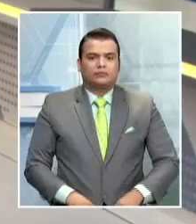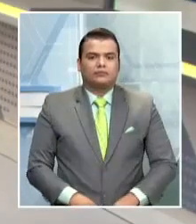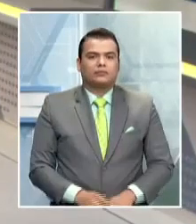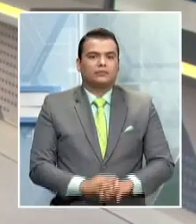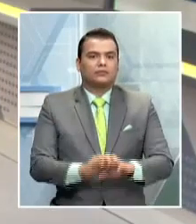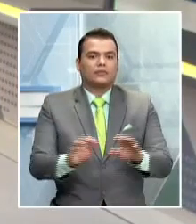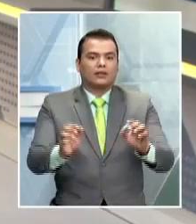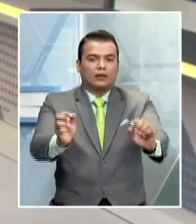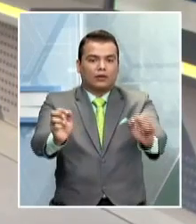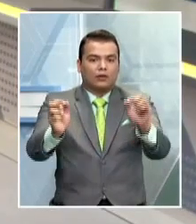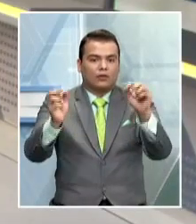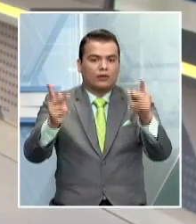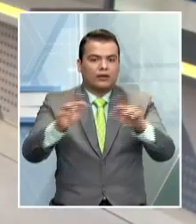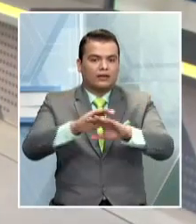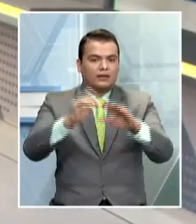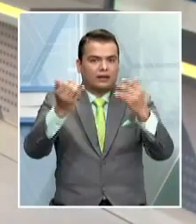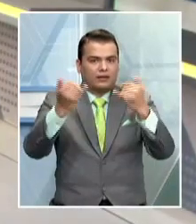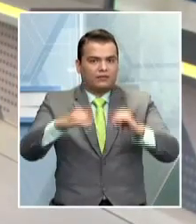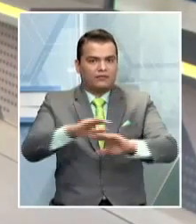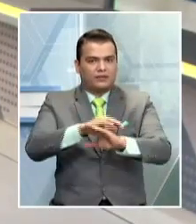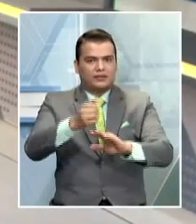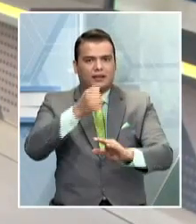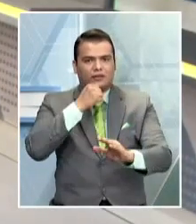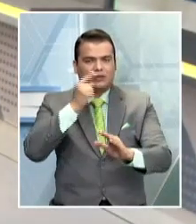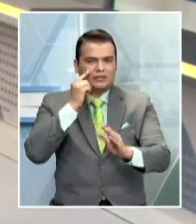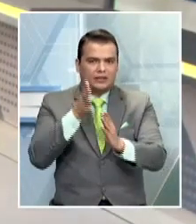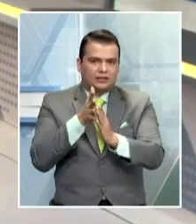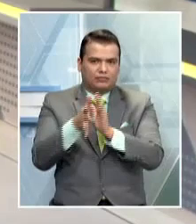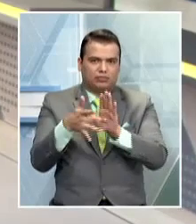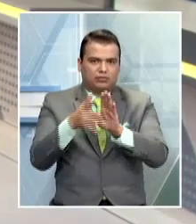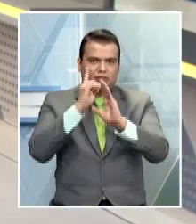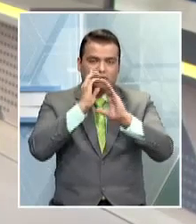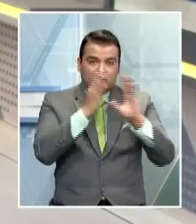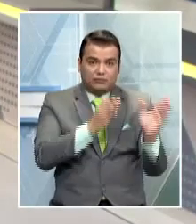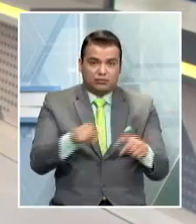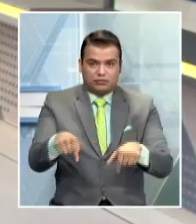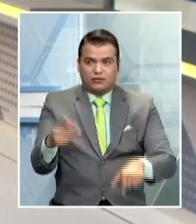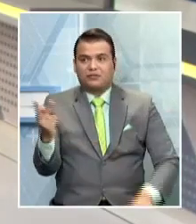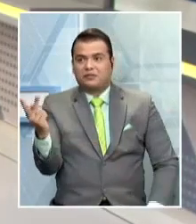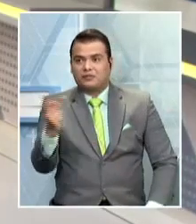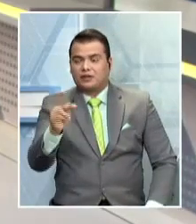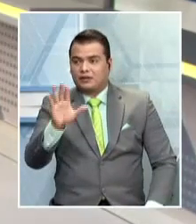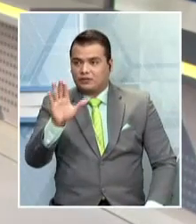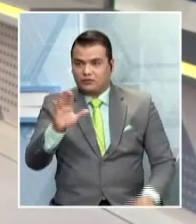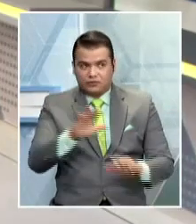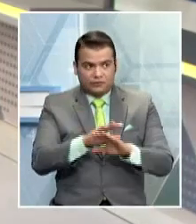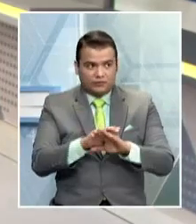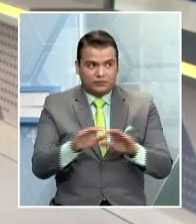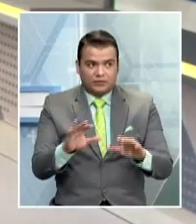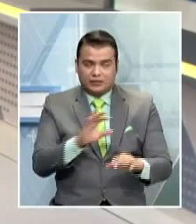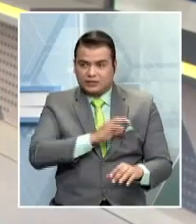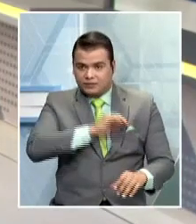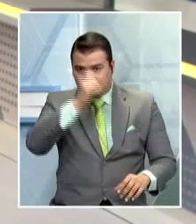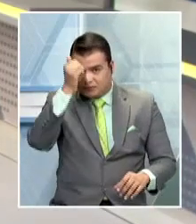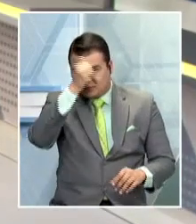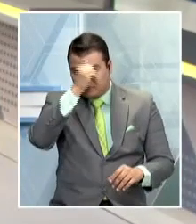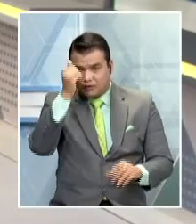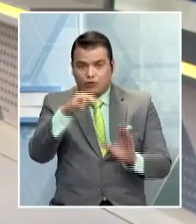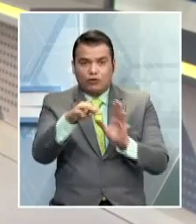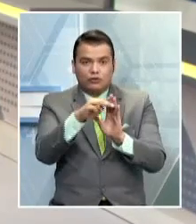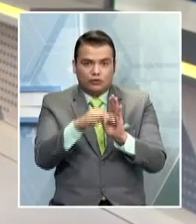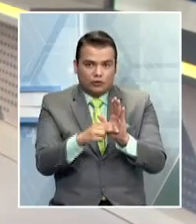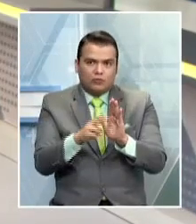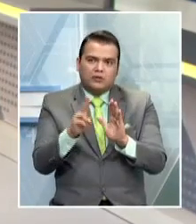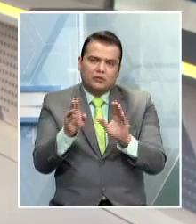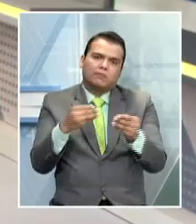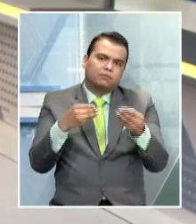Hasta aquí esta emisión de 90 minutos por nuestro canal Telepacífico, emisión de viernes. Otto, se viene un fin de semana con restricciones, pero